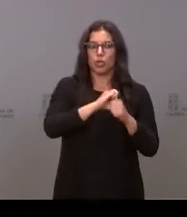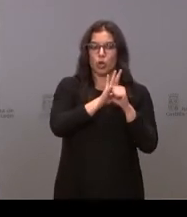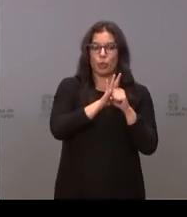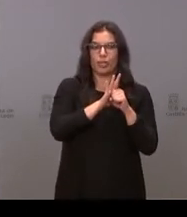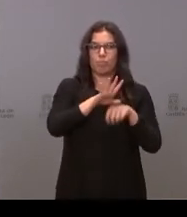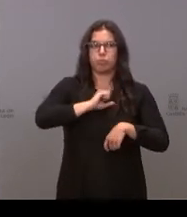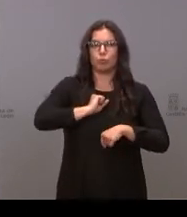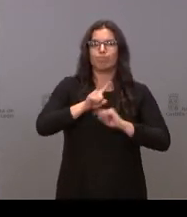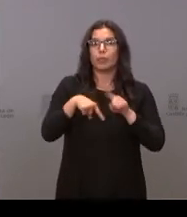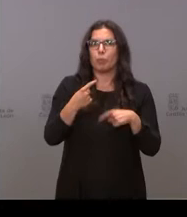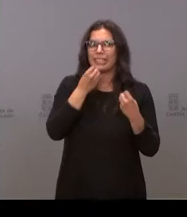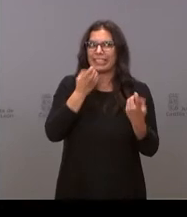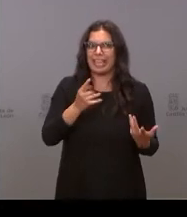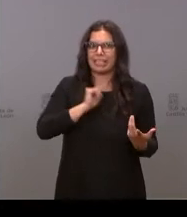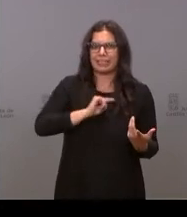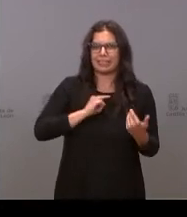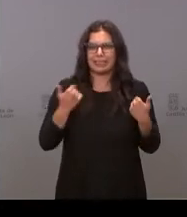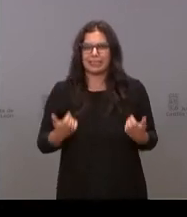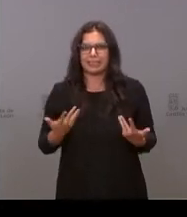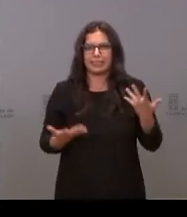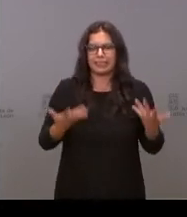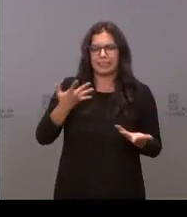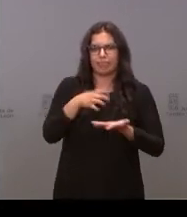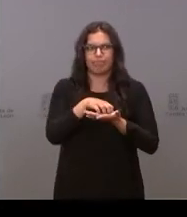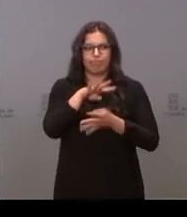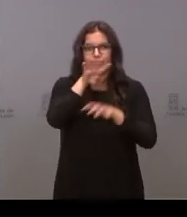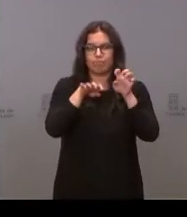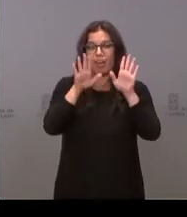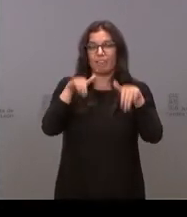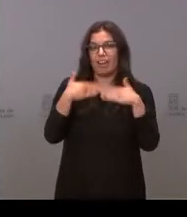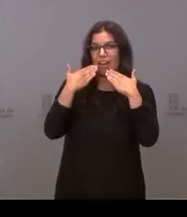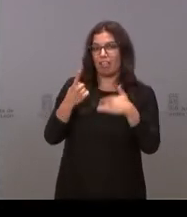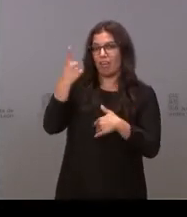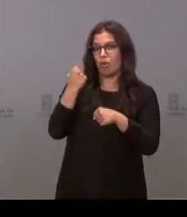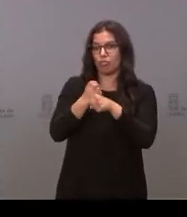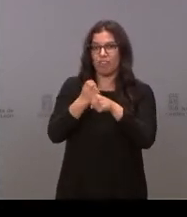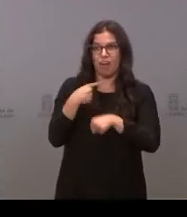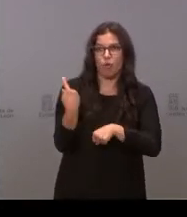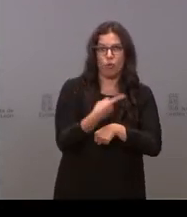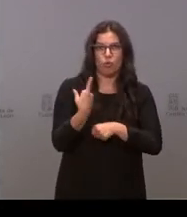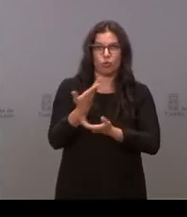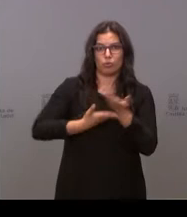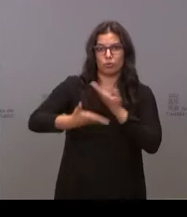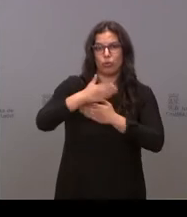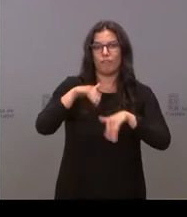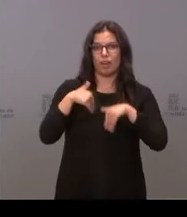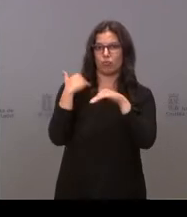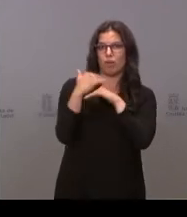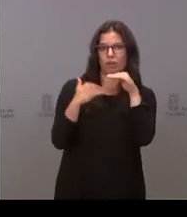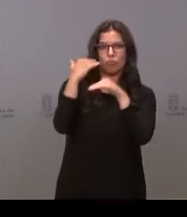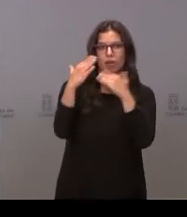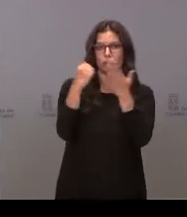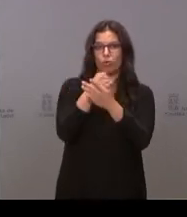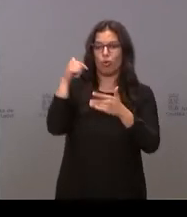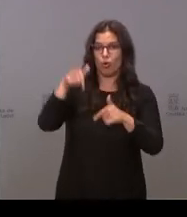cómo estaríamos físicamente, pero bueno, yo creo que gracias a Dios, al trabajo de todo el mundo, hemos conseguido superar todas esas situaciones y hoy estamos